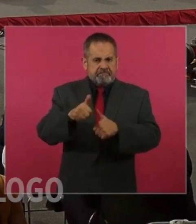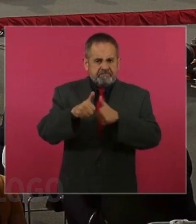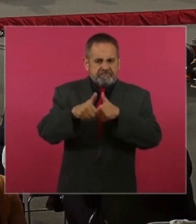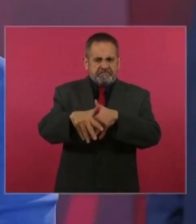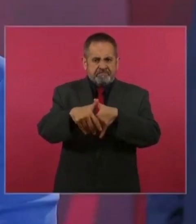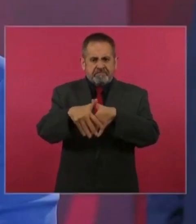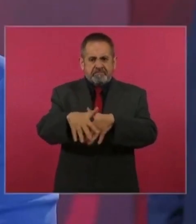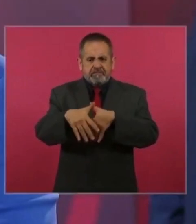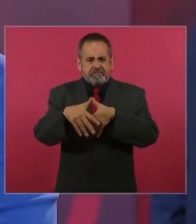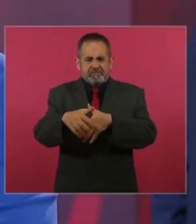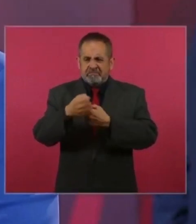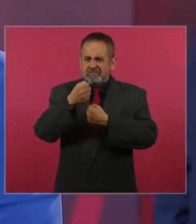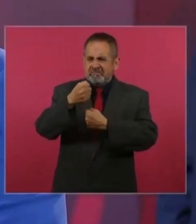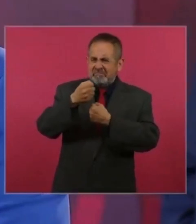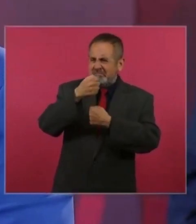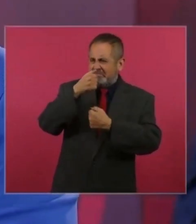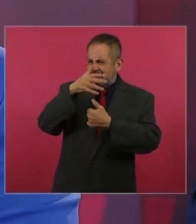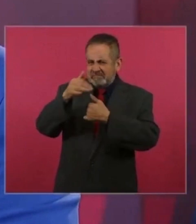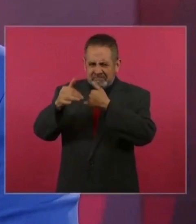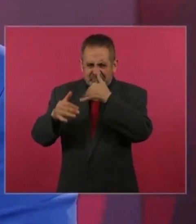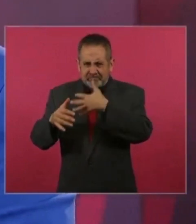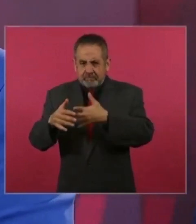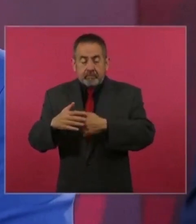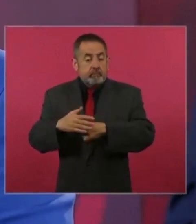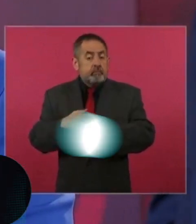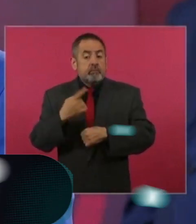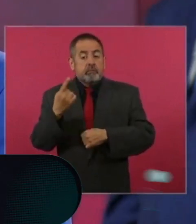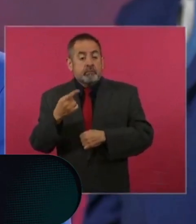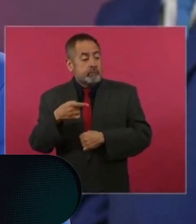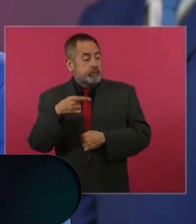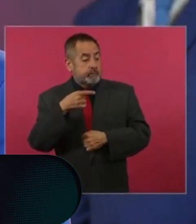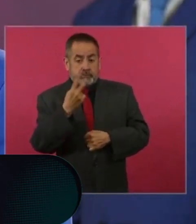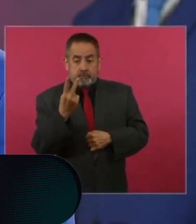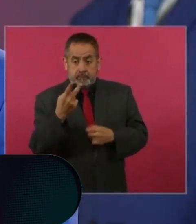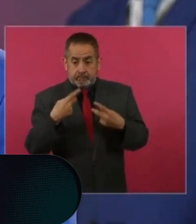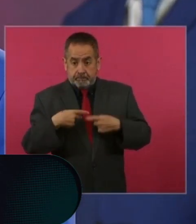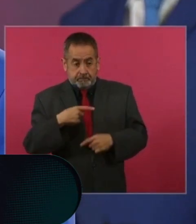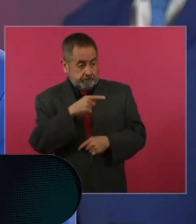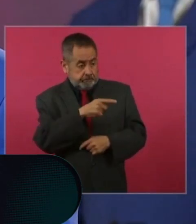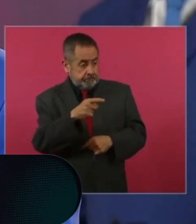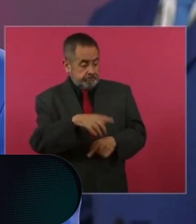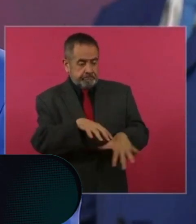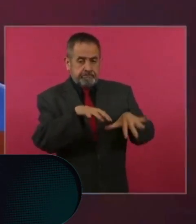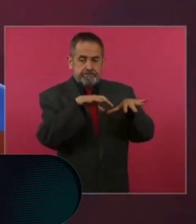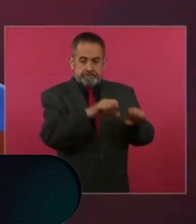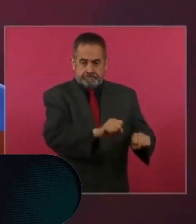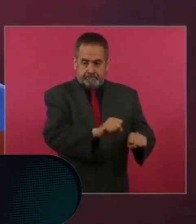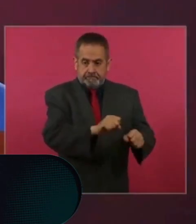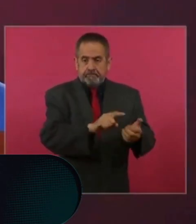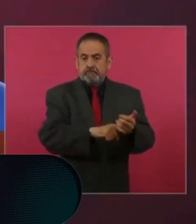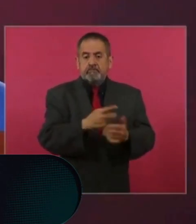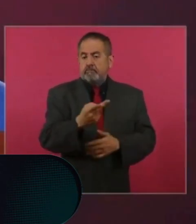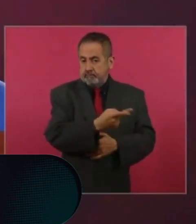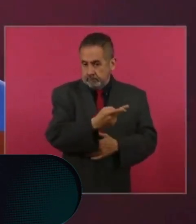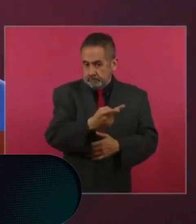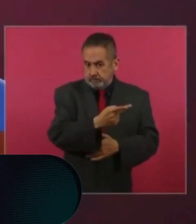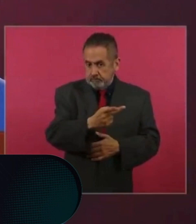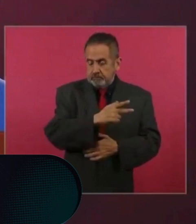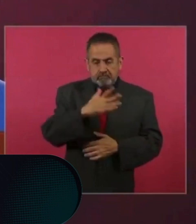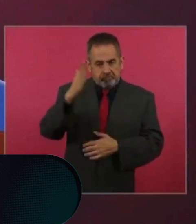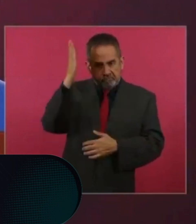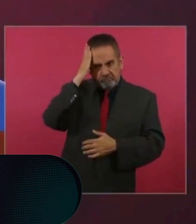por la detención de dos personas identificadas como líderes criminales